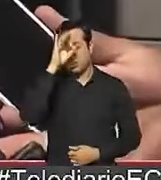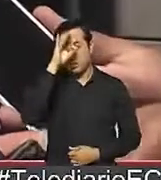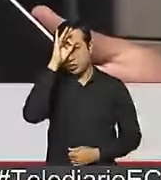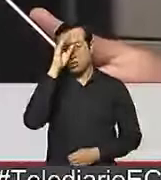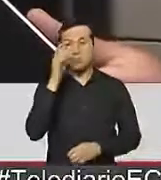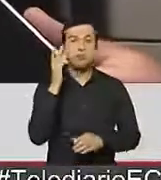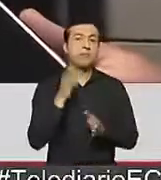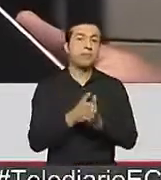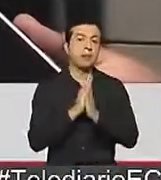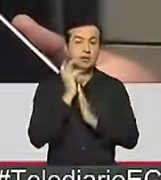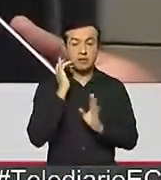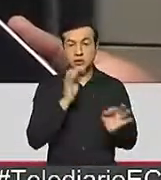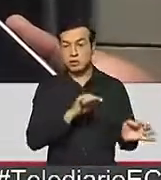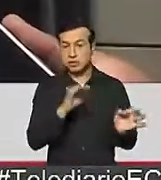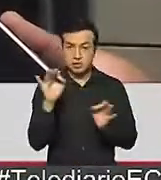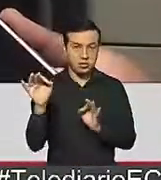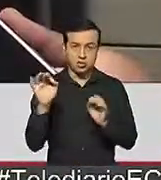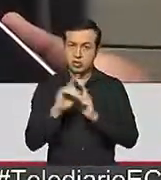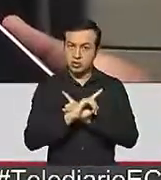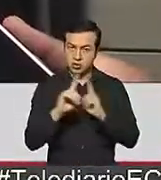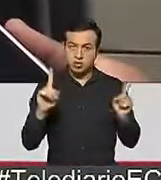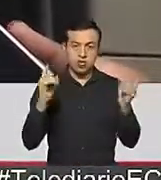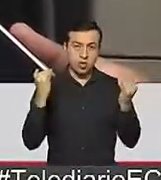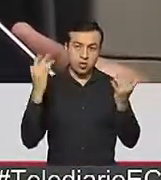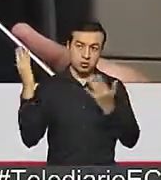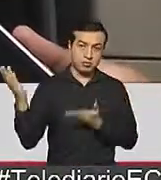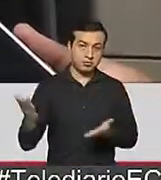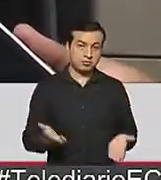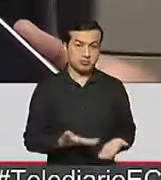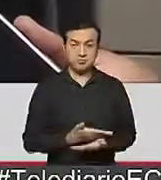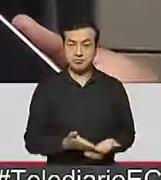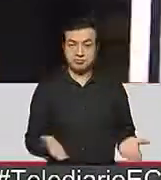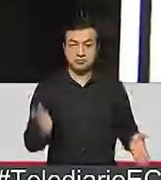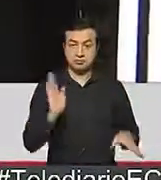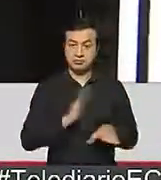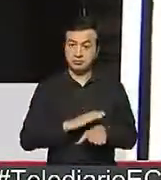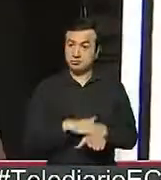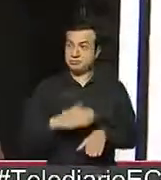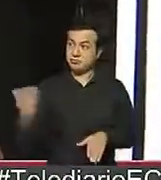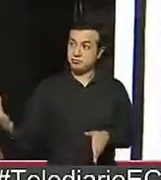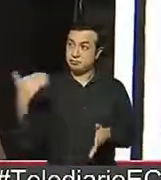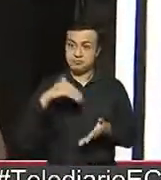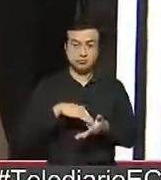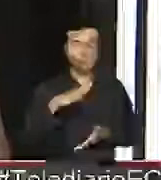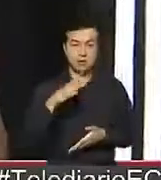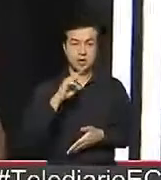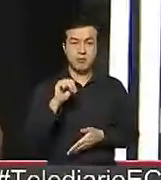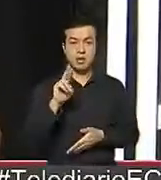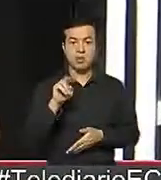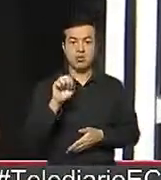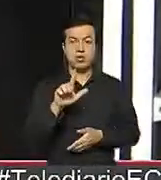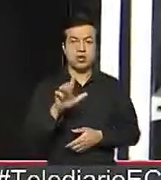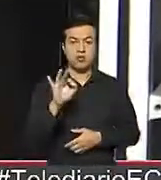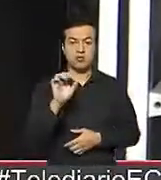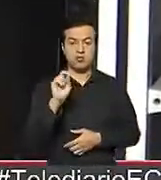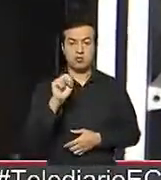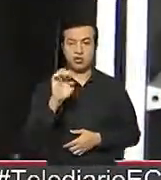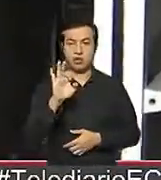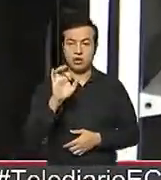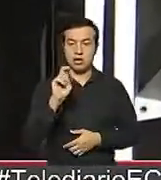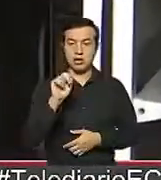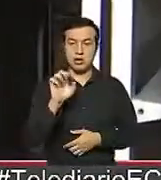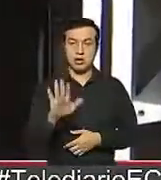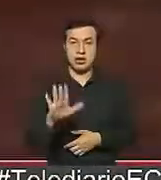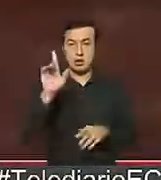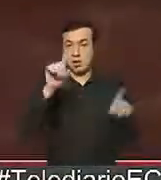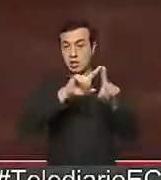de diferimiento. Efectivamente estaba llamada para el día de hoy, pero no ha convocado. Manuel Fontana, representante de FOPECA,